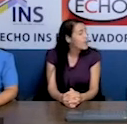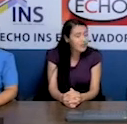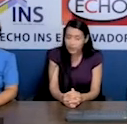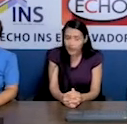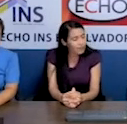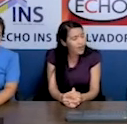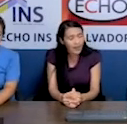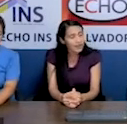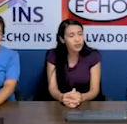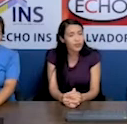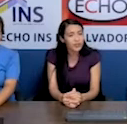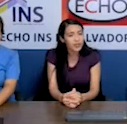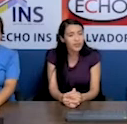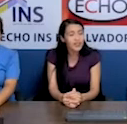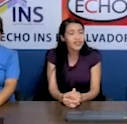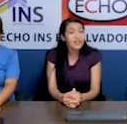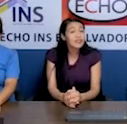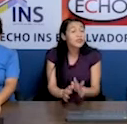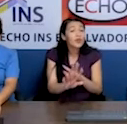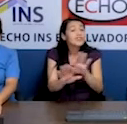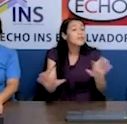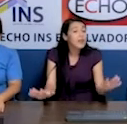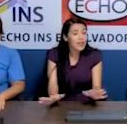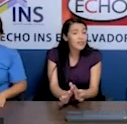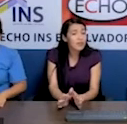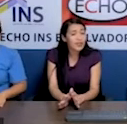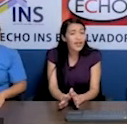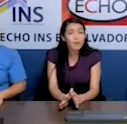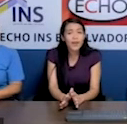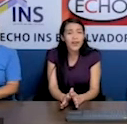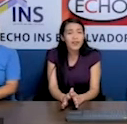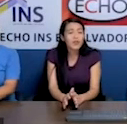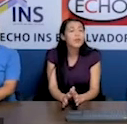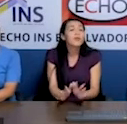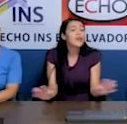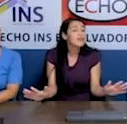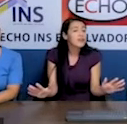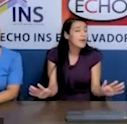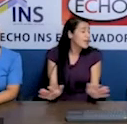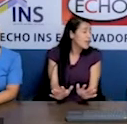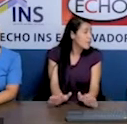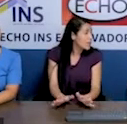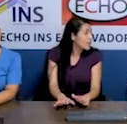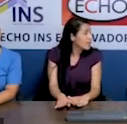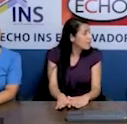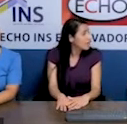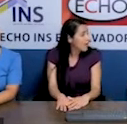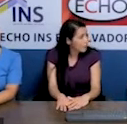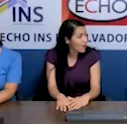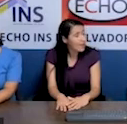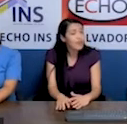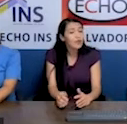testicular, no aceptaba intubación, solo aceptaba la quimioterapia y como por arte de magia después de